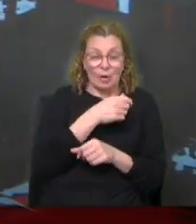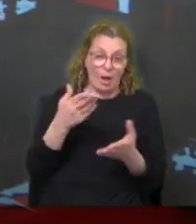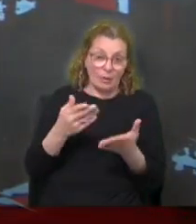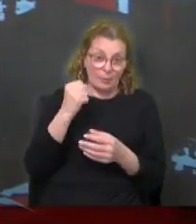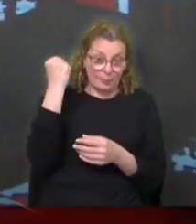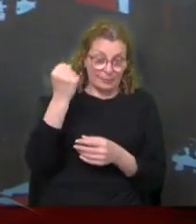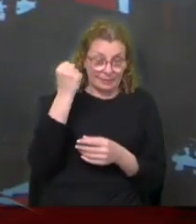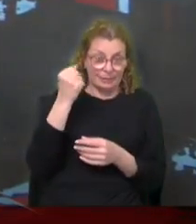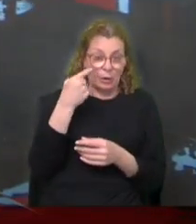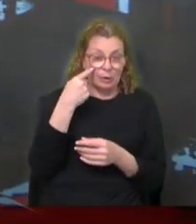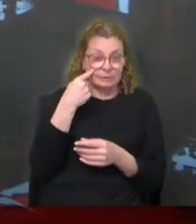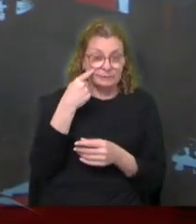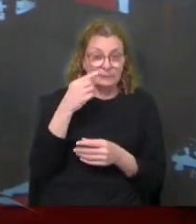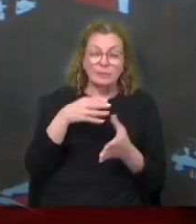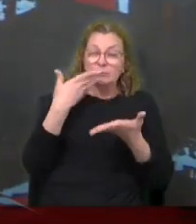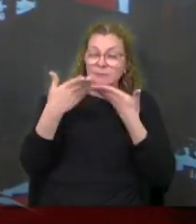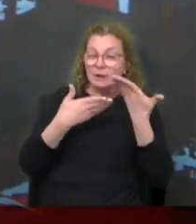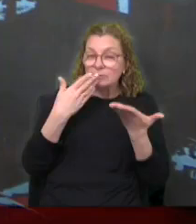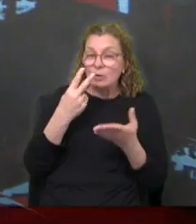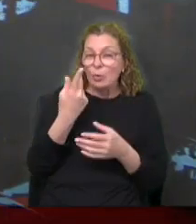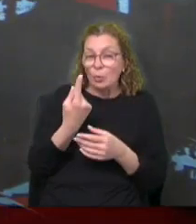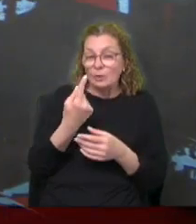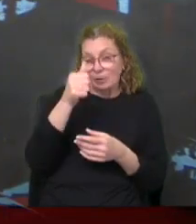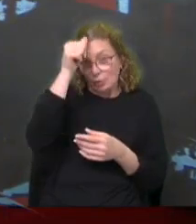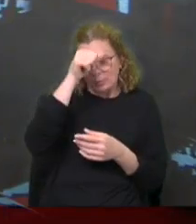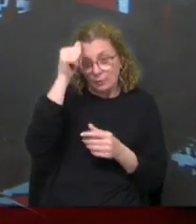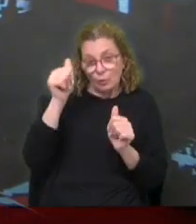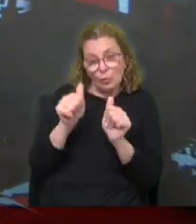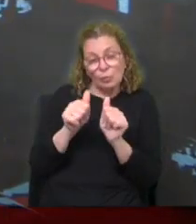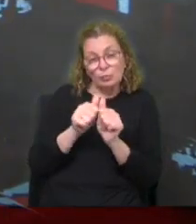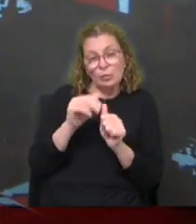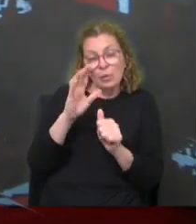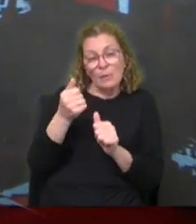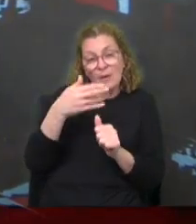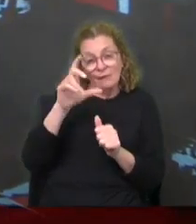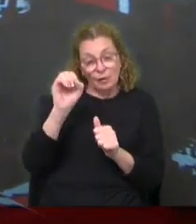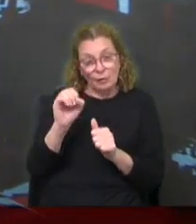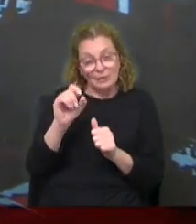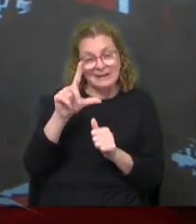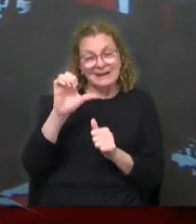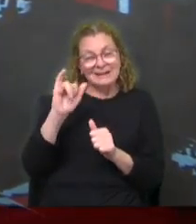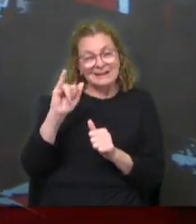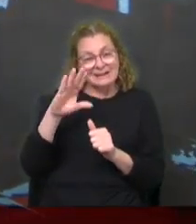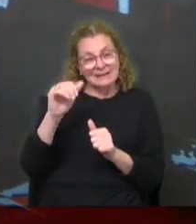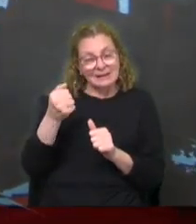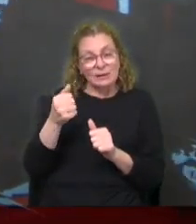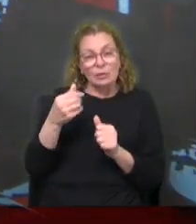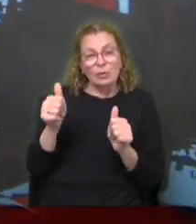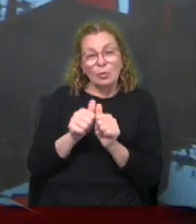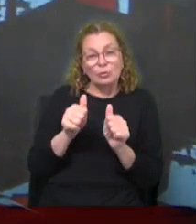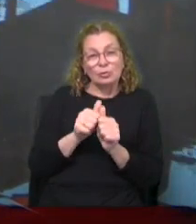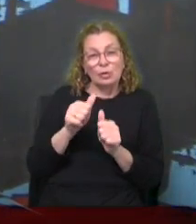bueno, va a estar, va a dar dos charlas, va a dar una el domingo junto con Pablo Stoll y Leticia Jorge, y el sábado va a dar una junto con Nico